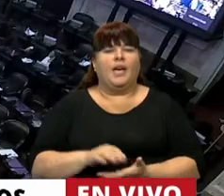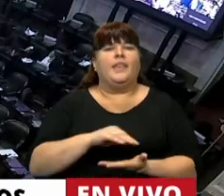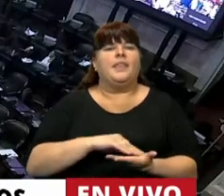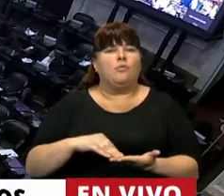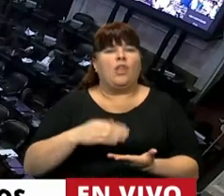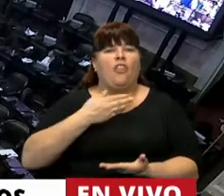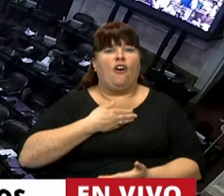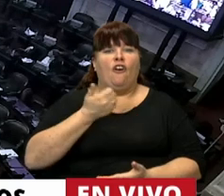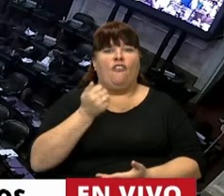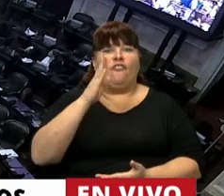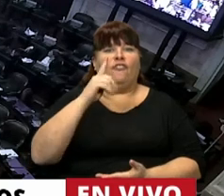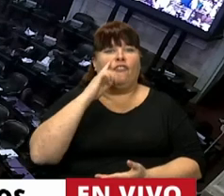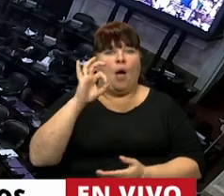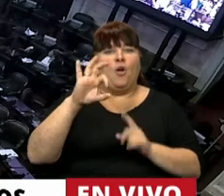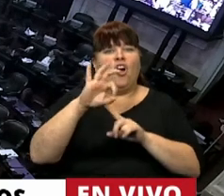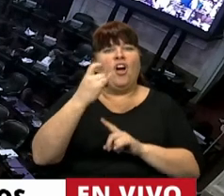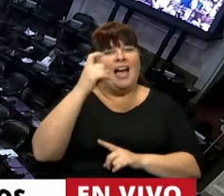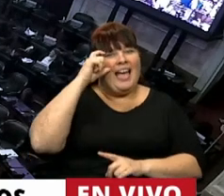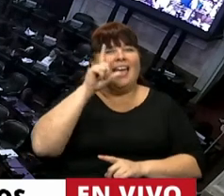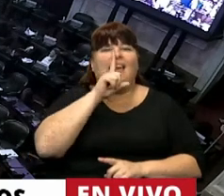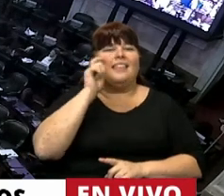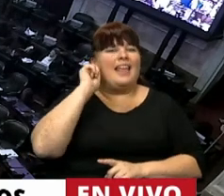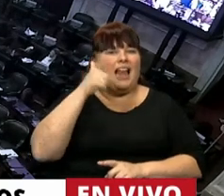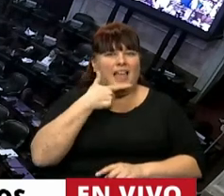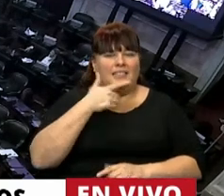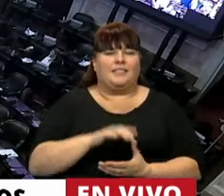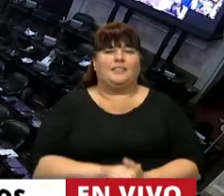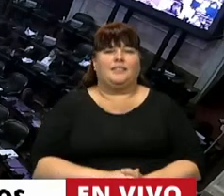Diputado Fabio Quetglas.